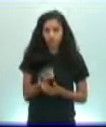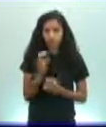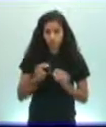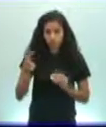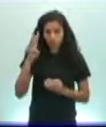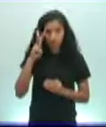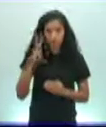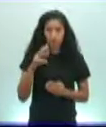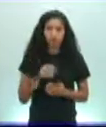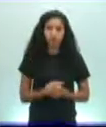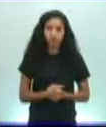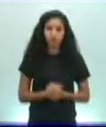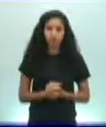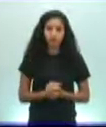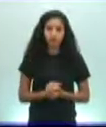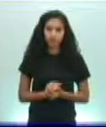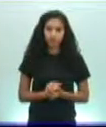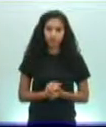cubo.